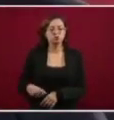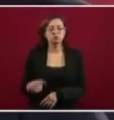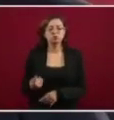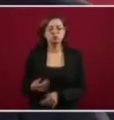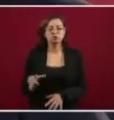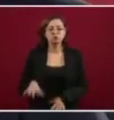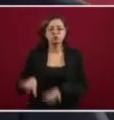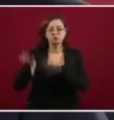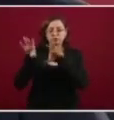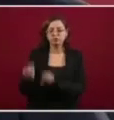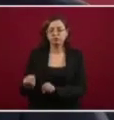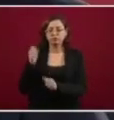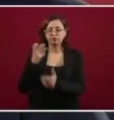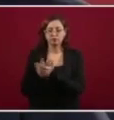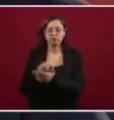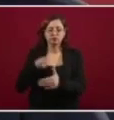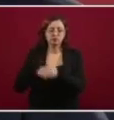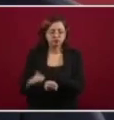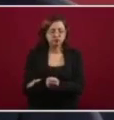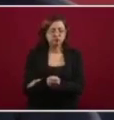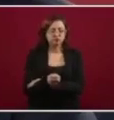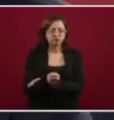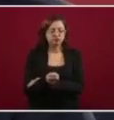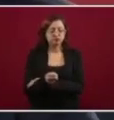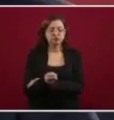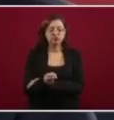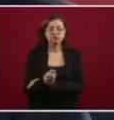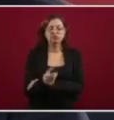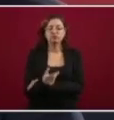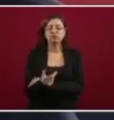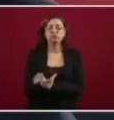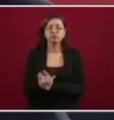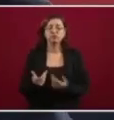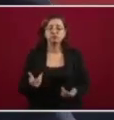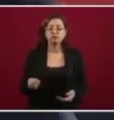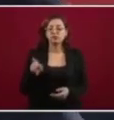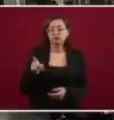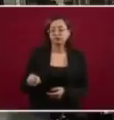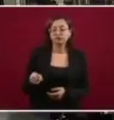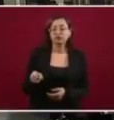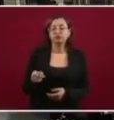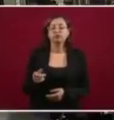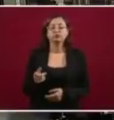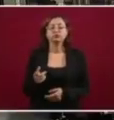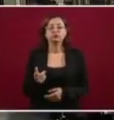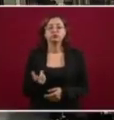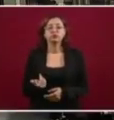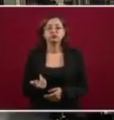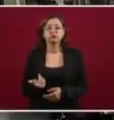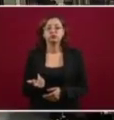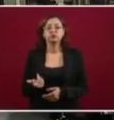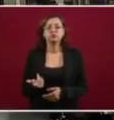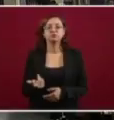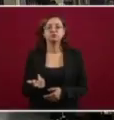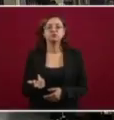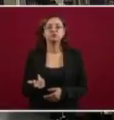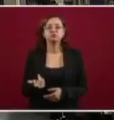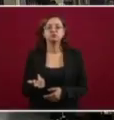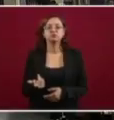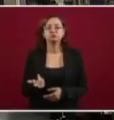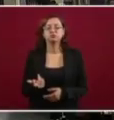detenido, hay que tenía en su poder un amplio